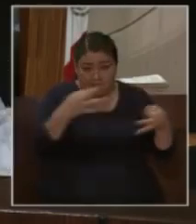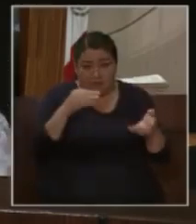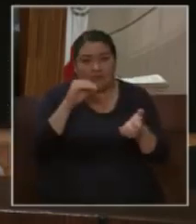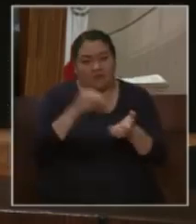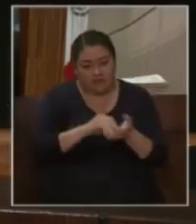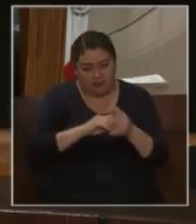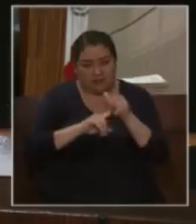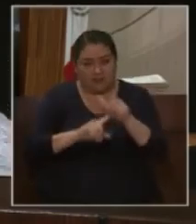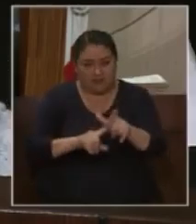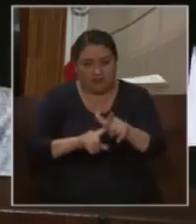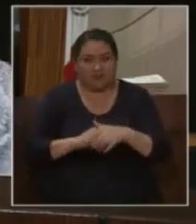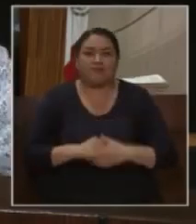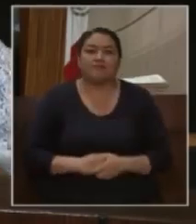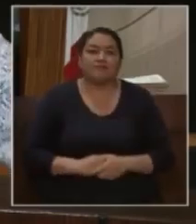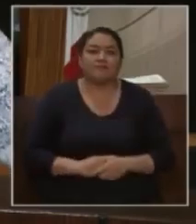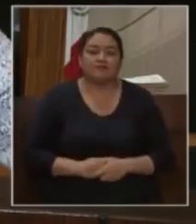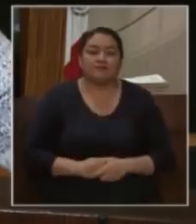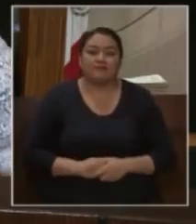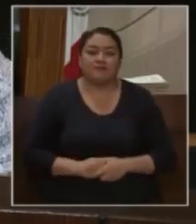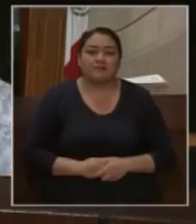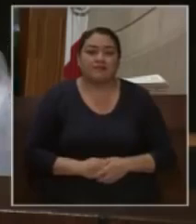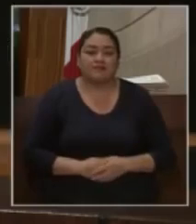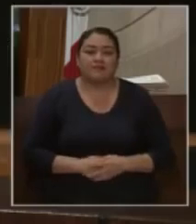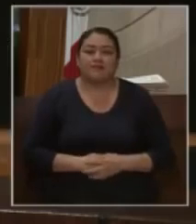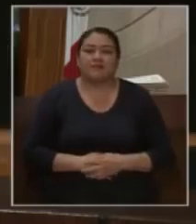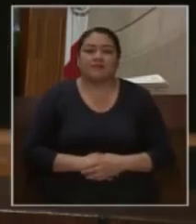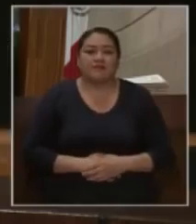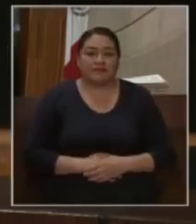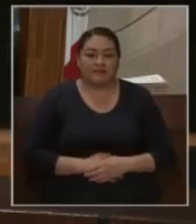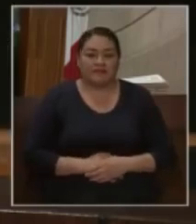sentencia controvertida.